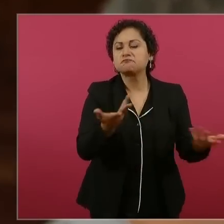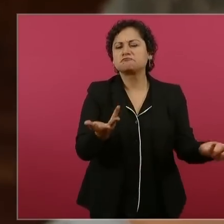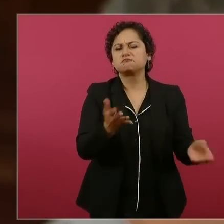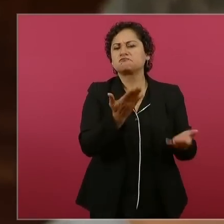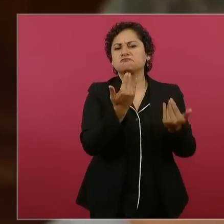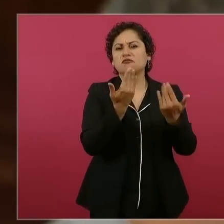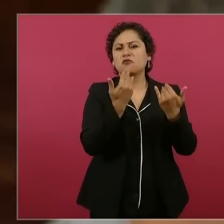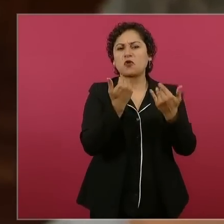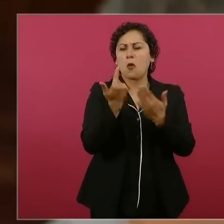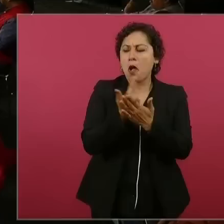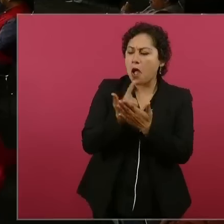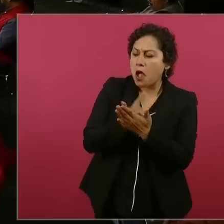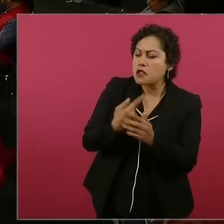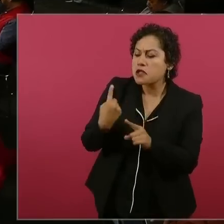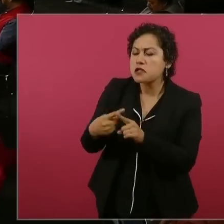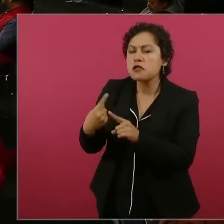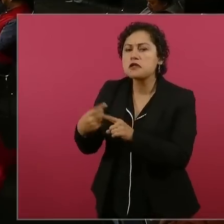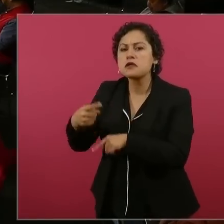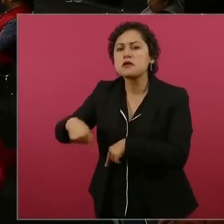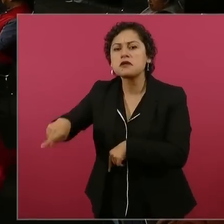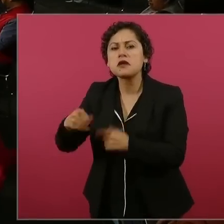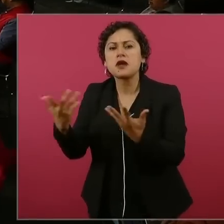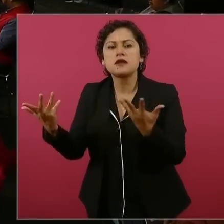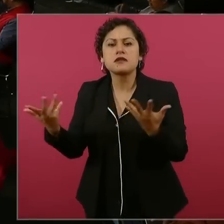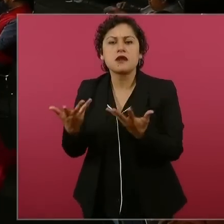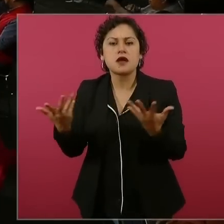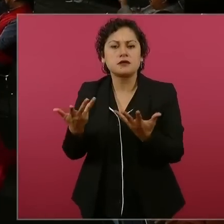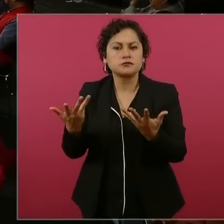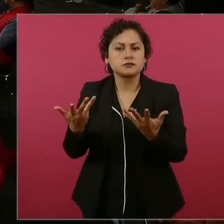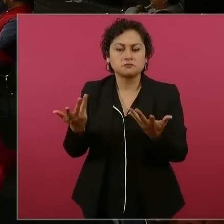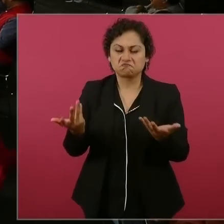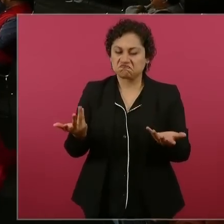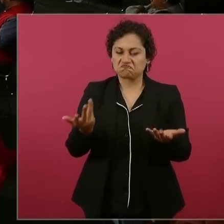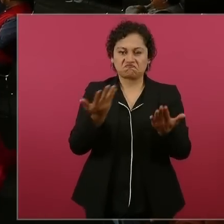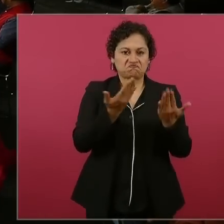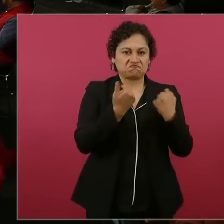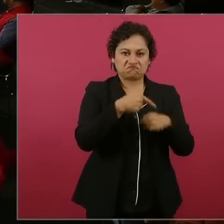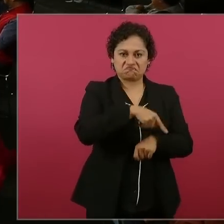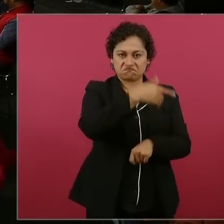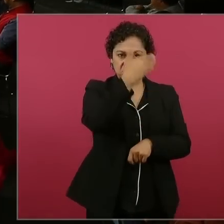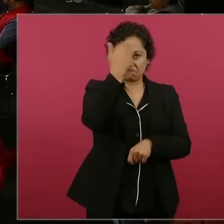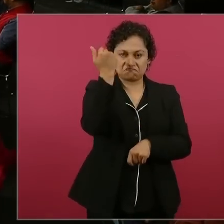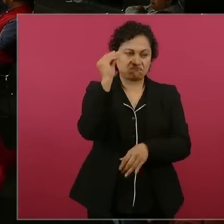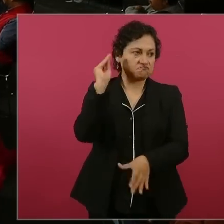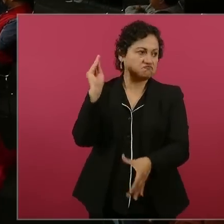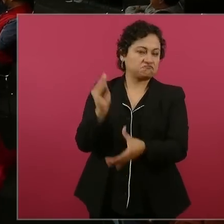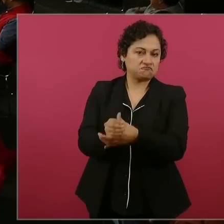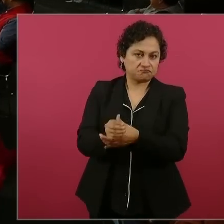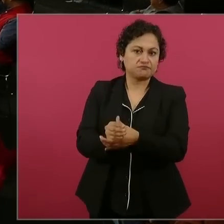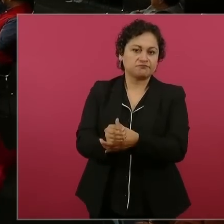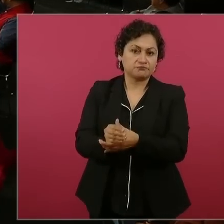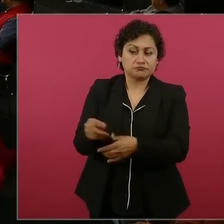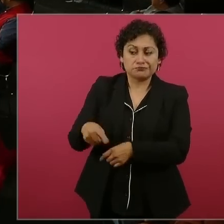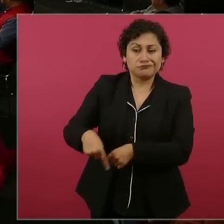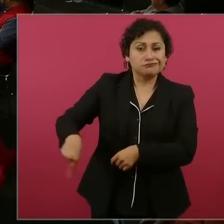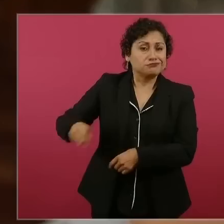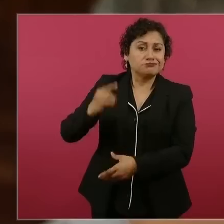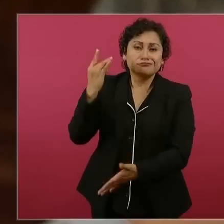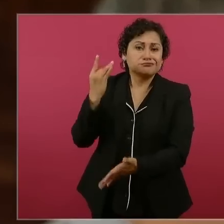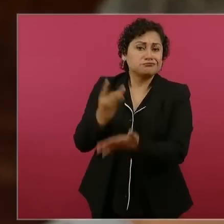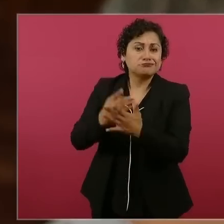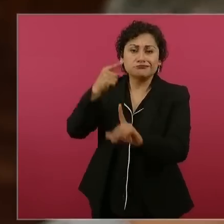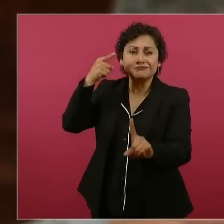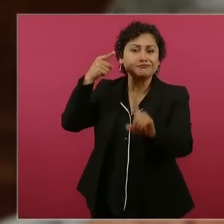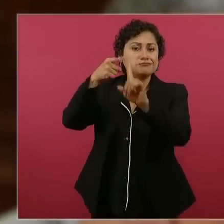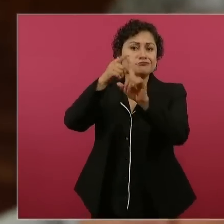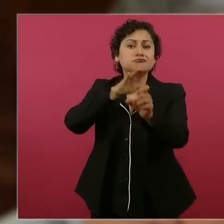precisamente de todos estos prestadores de servicios alternativos y que no tienen otro objetivo más que fortalecer el